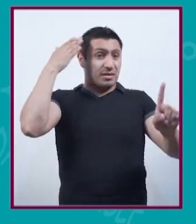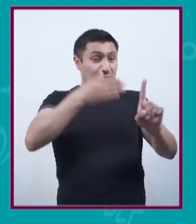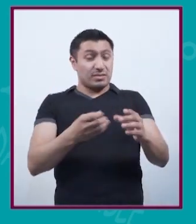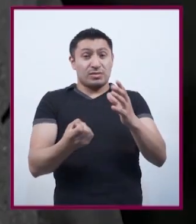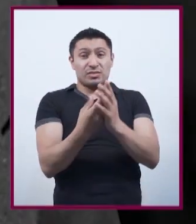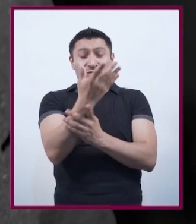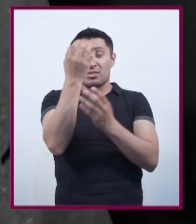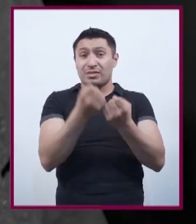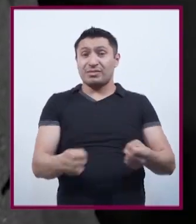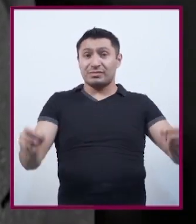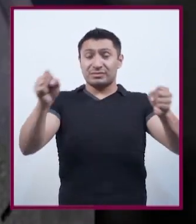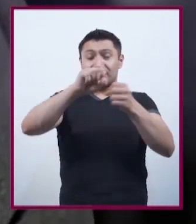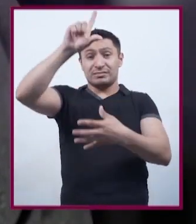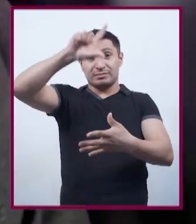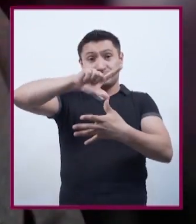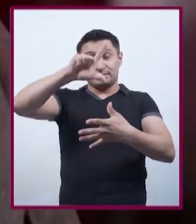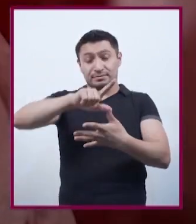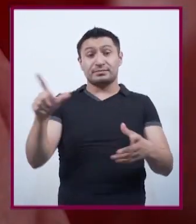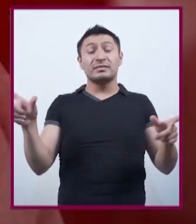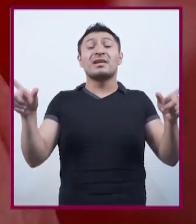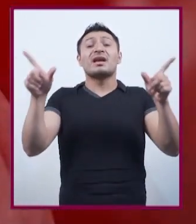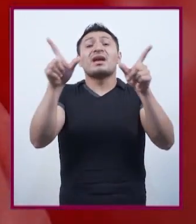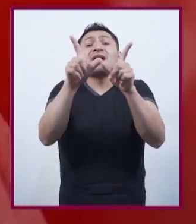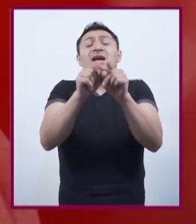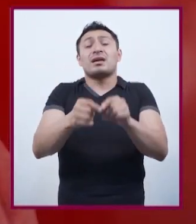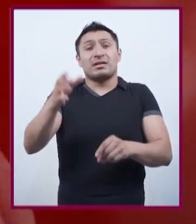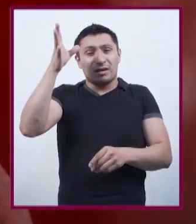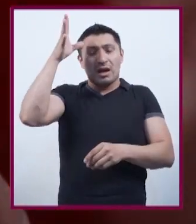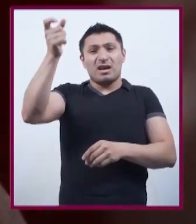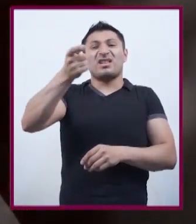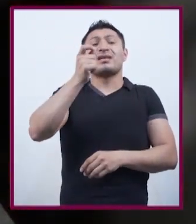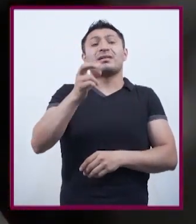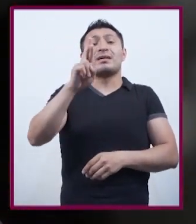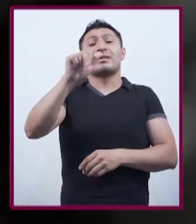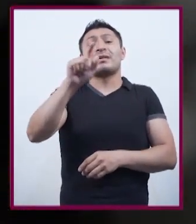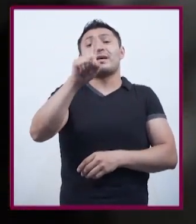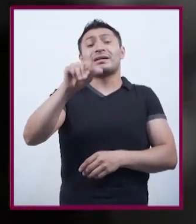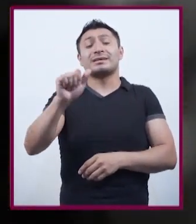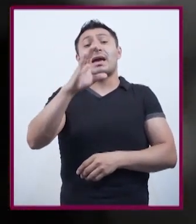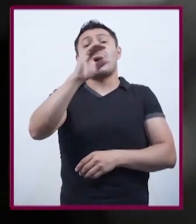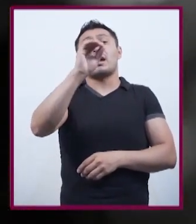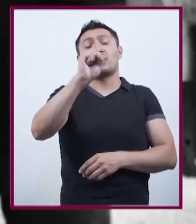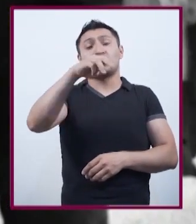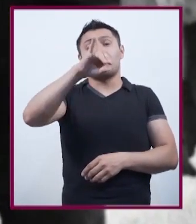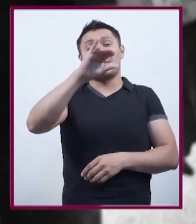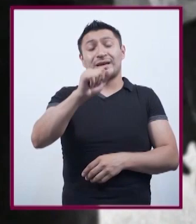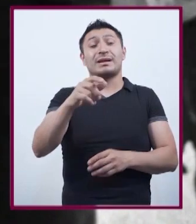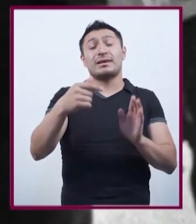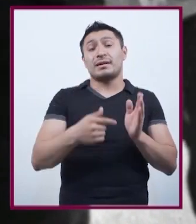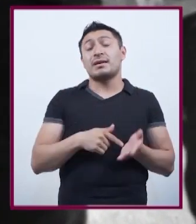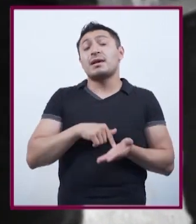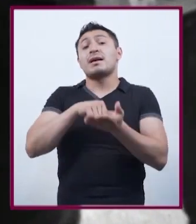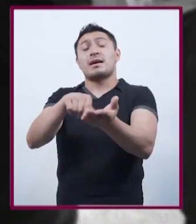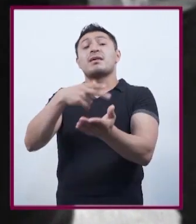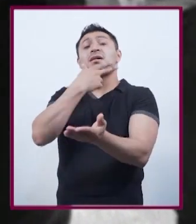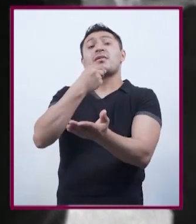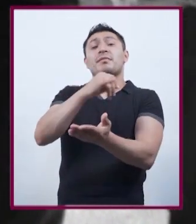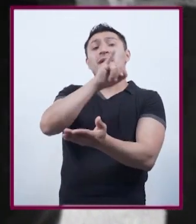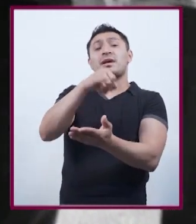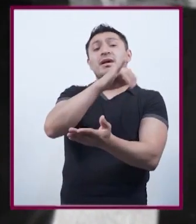la cultura. En suma, se trataba de una educación humanista, del ideal de una nueva sociedad